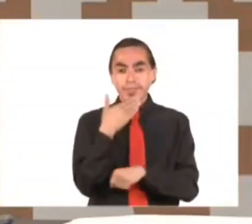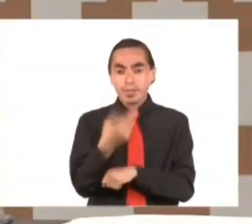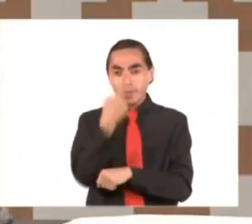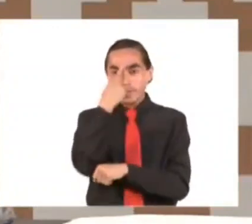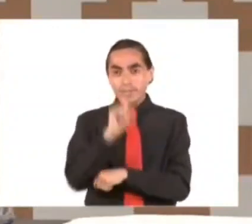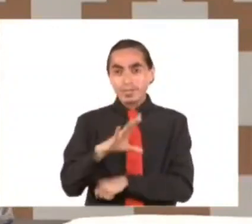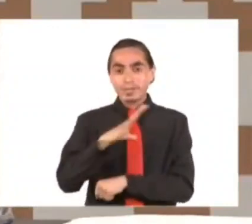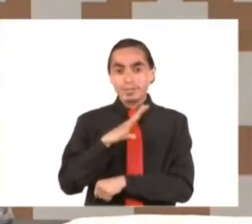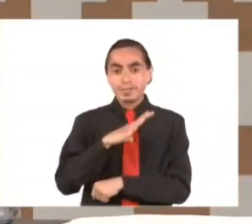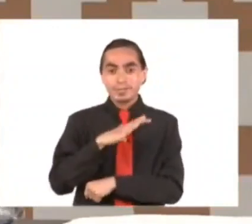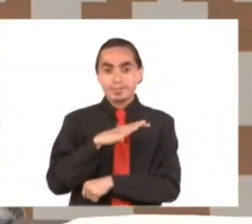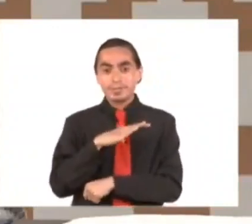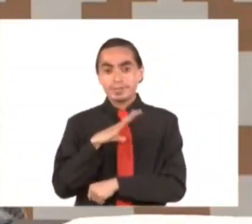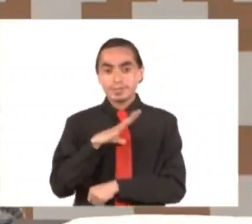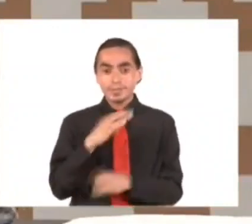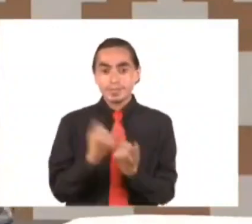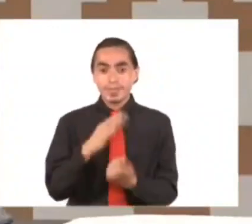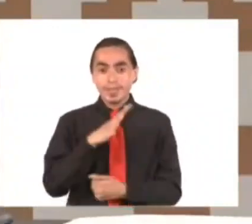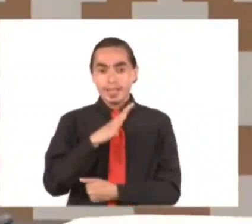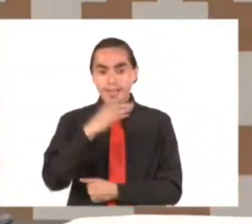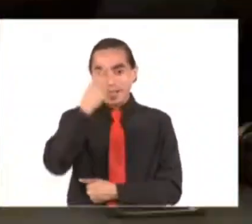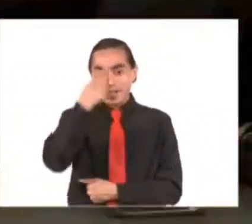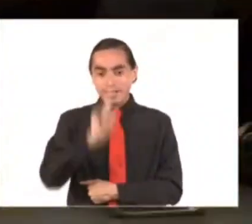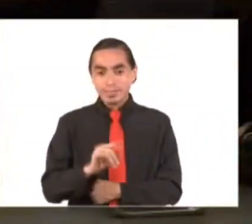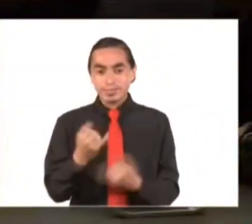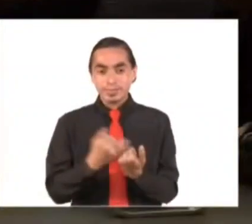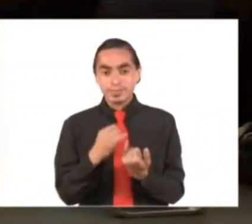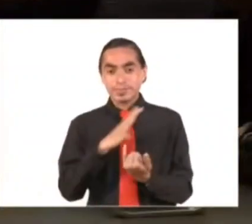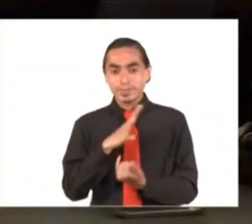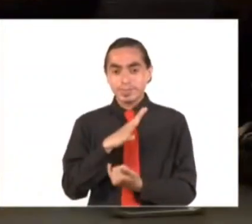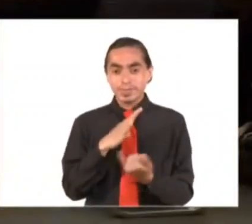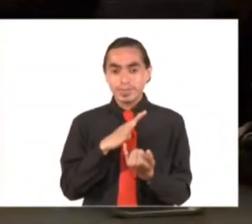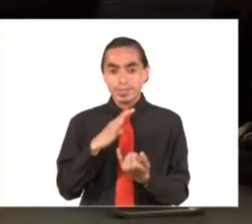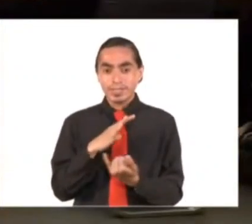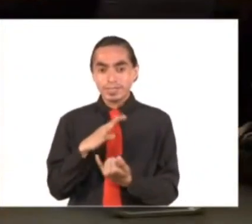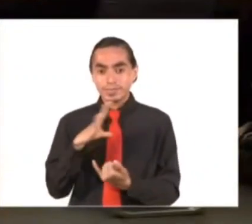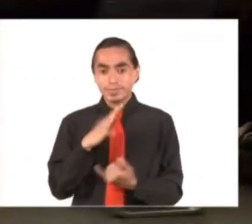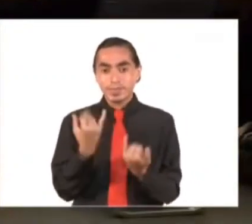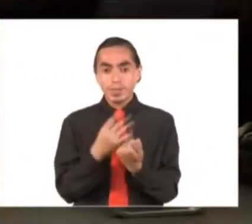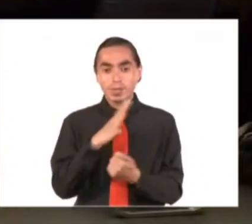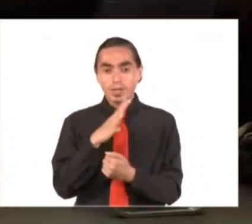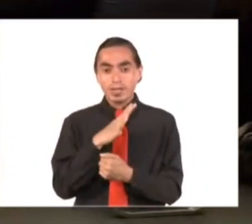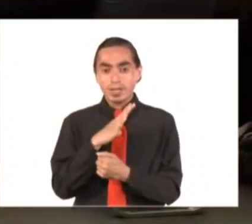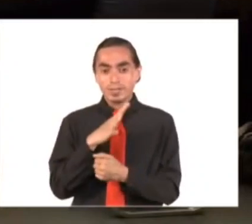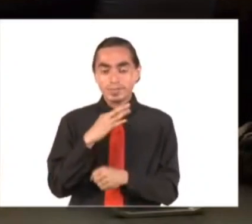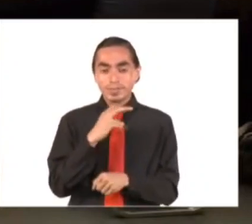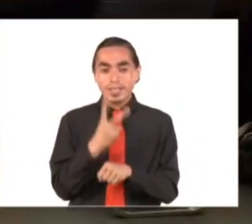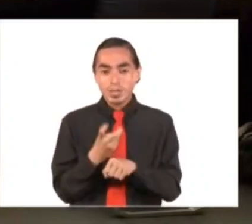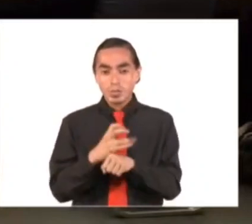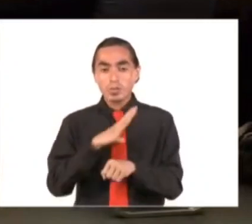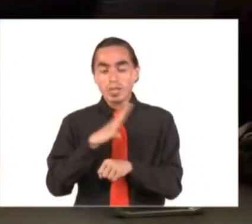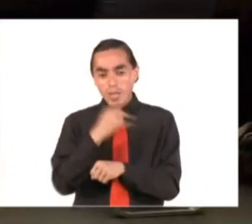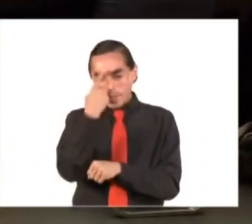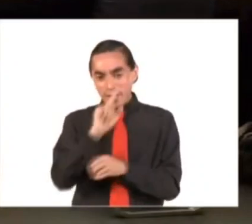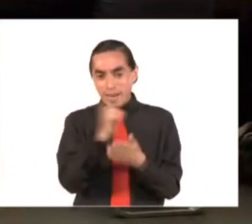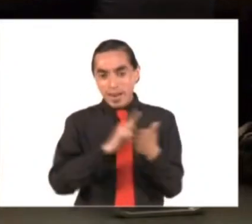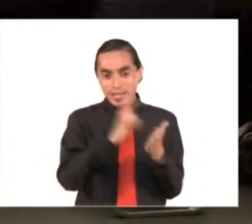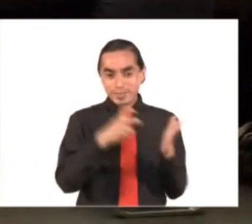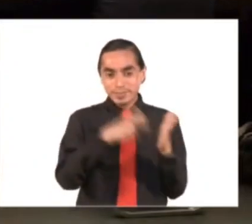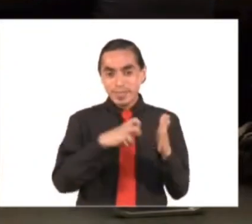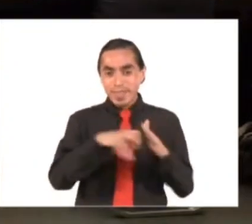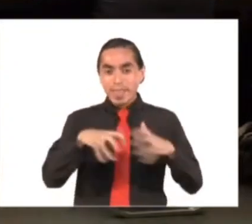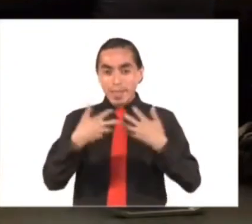que el promovente pueda mostrar los trámites y requisitos que ha presentado. En segundo lugar, tenemos la modificación a la Ley de